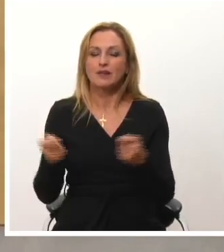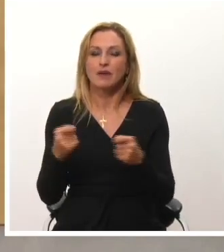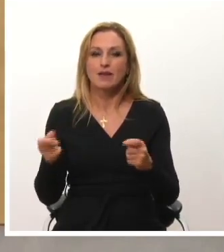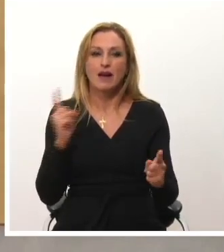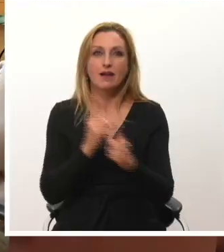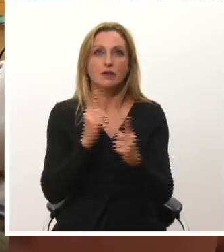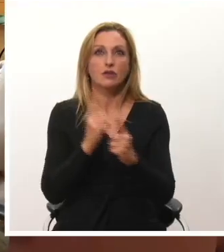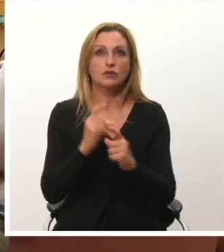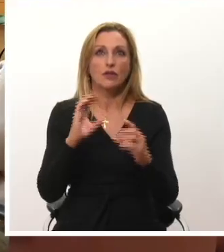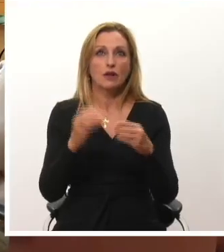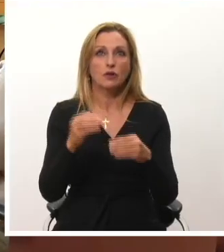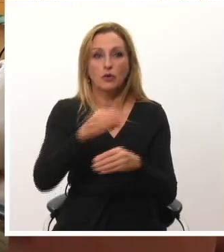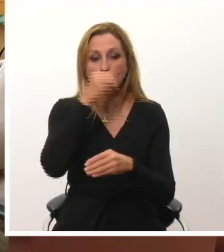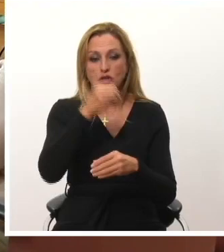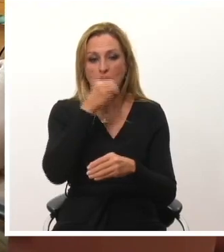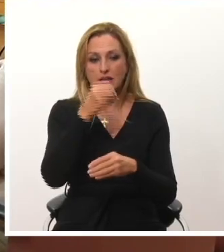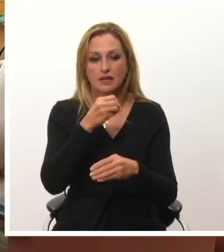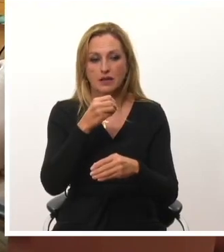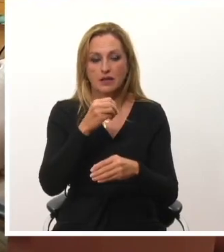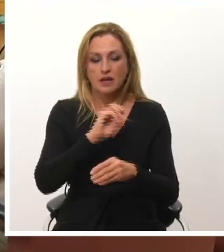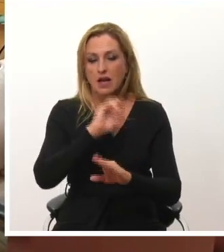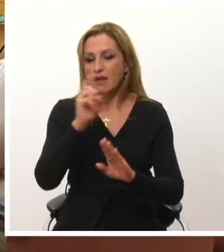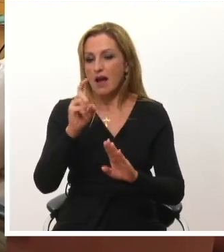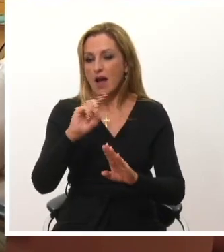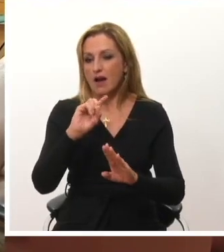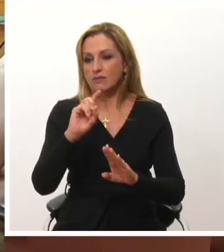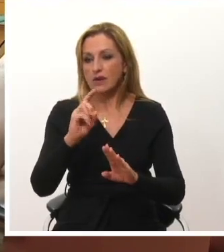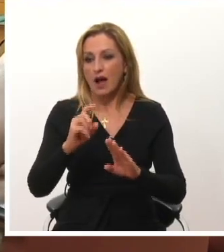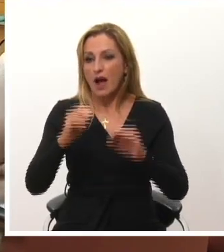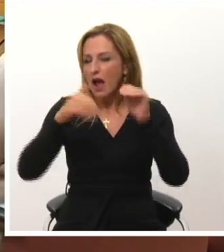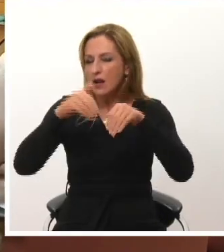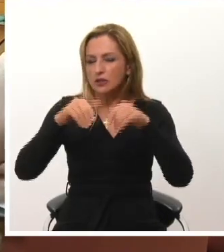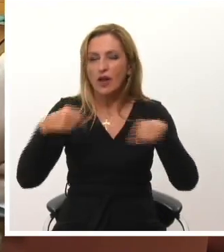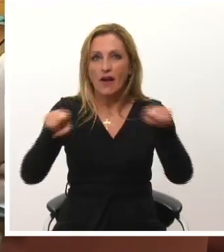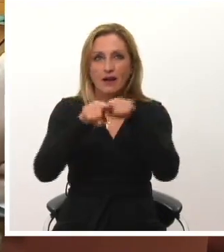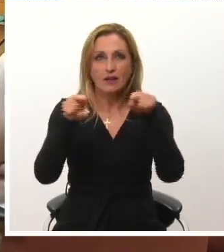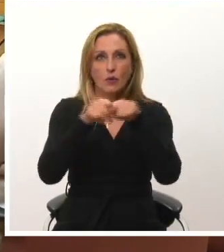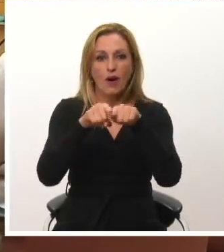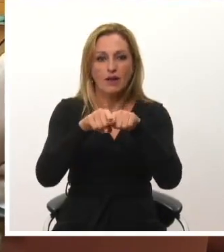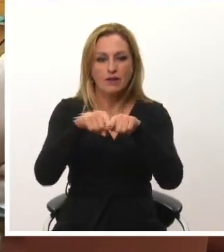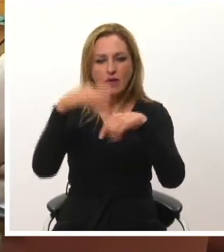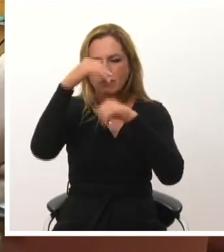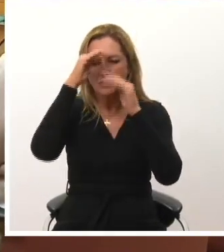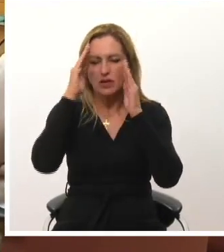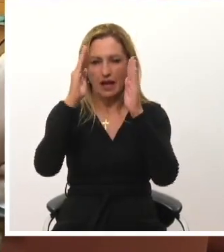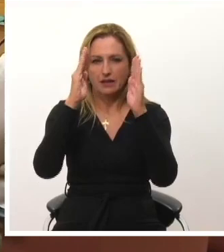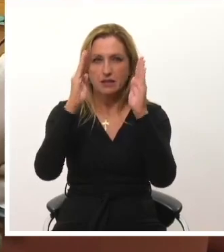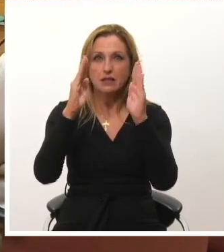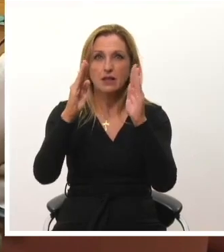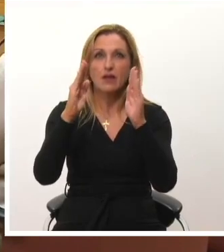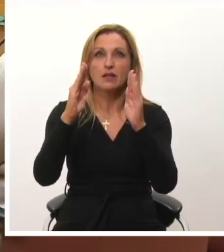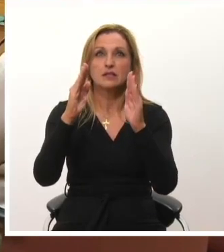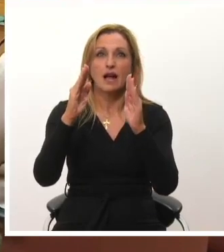evidentemente creen que tienen el mismo electorado y han centrado sus críticas en el psoe Y de paso y de rebote